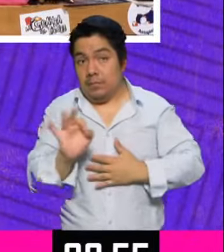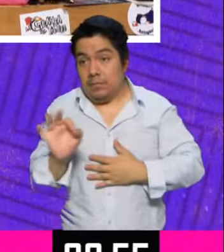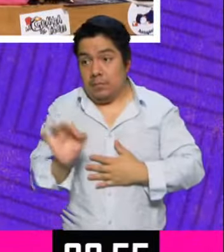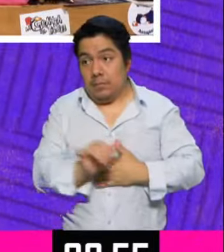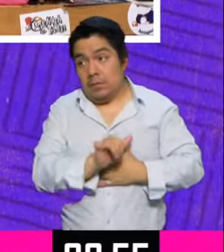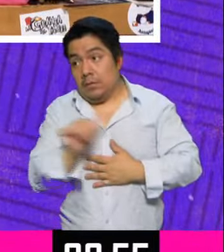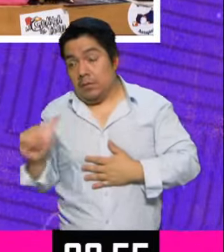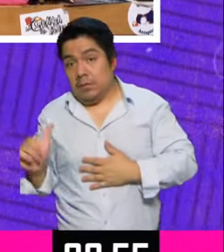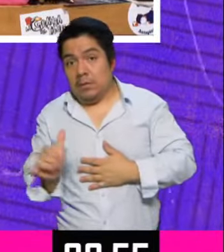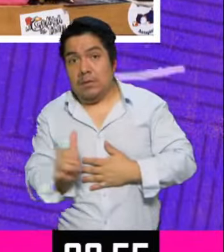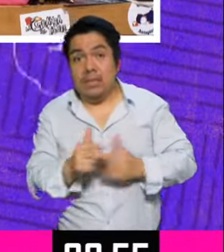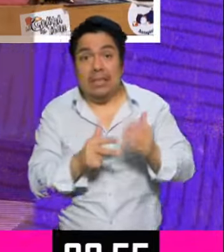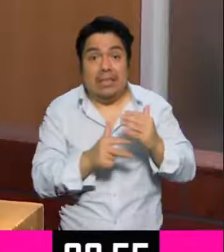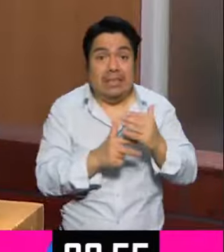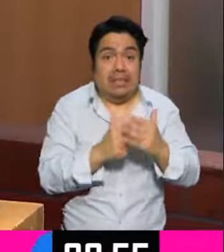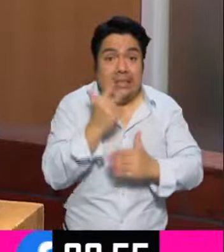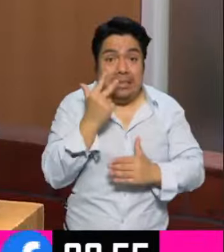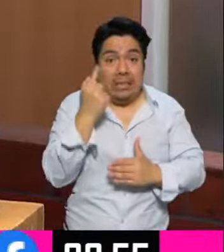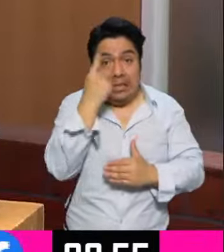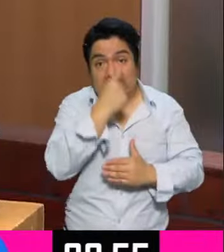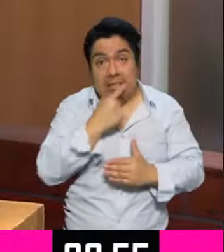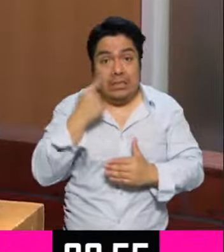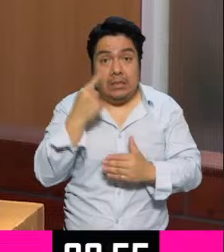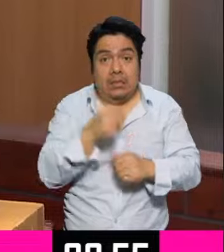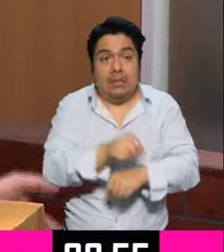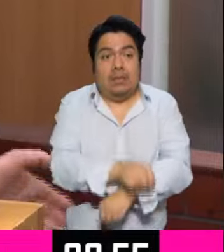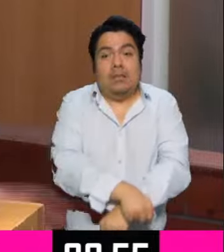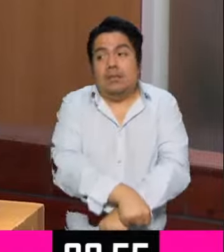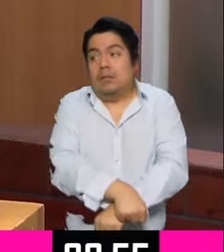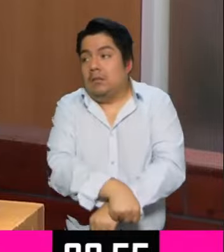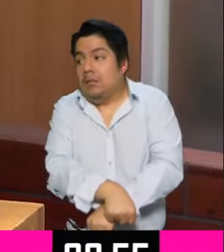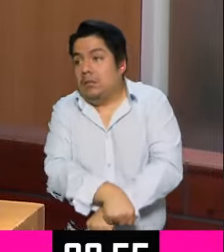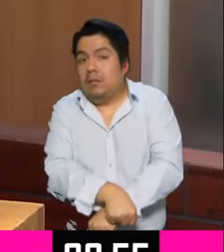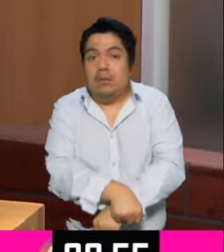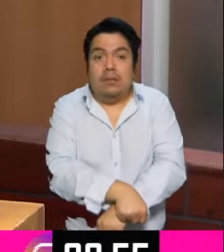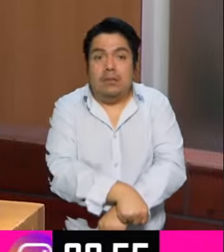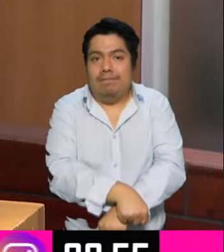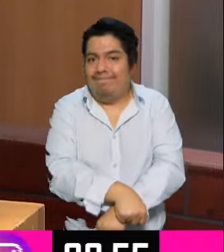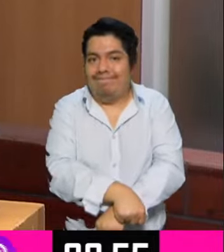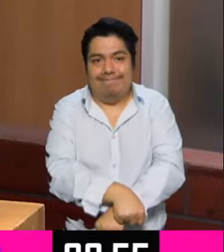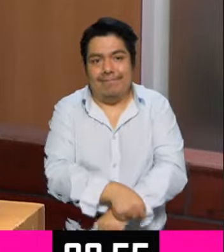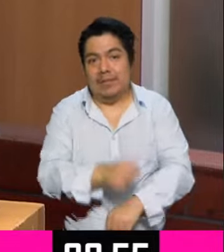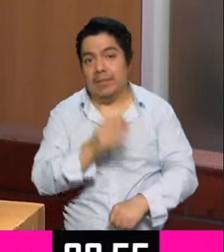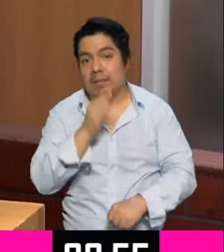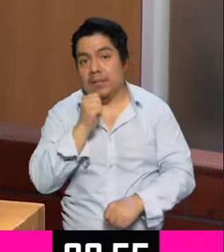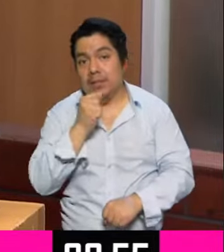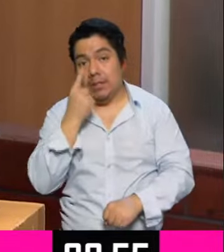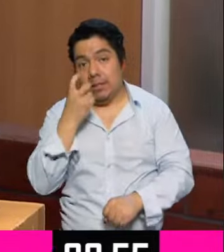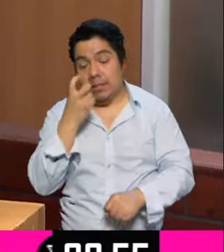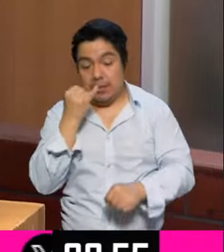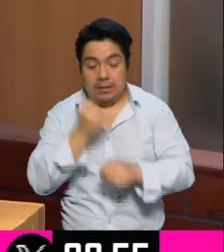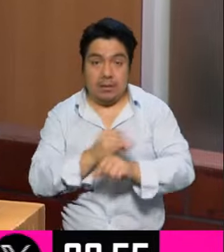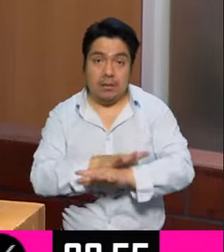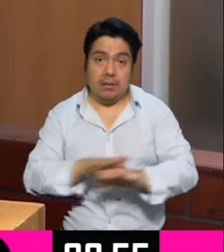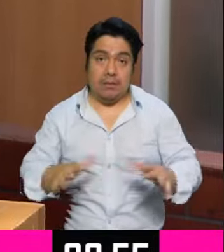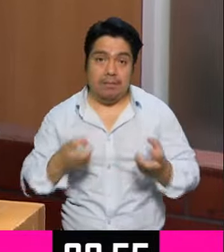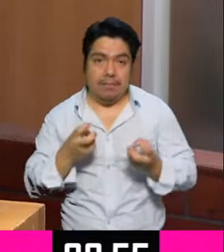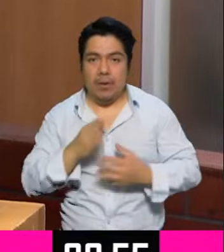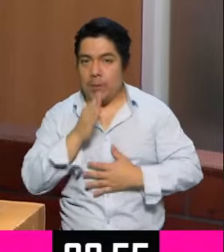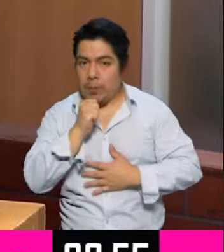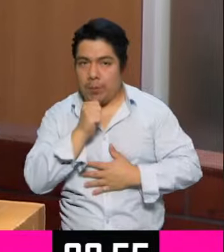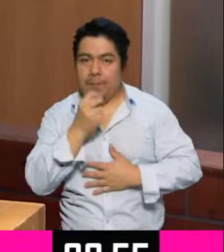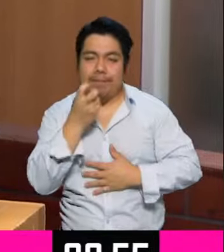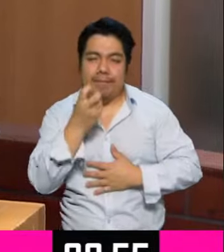dijera 13 horas amarrado un ser humano no no pues no no puede ser Exacto